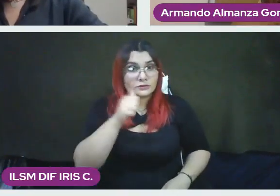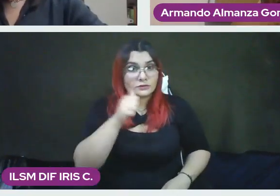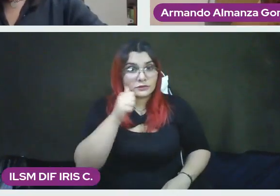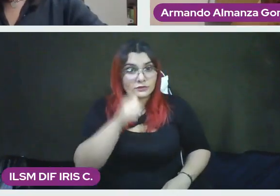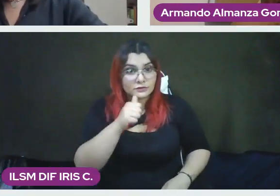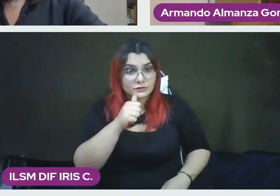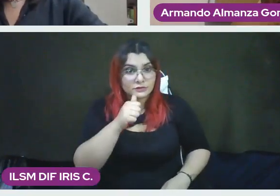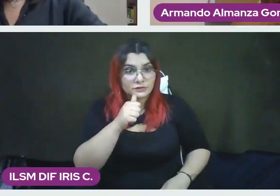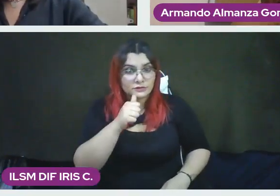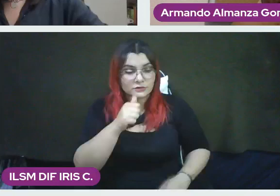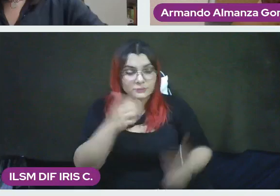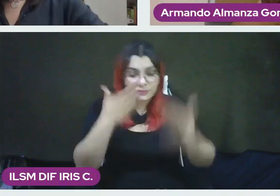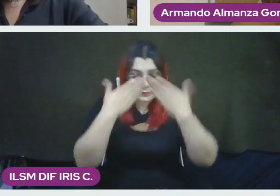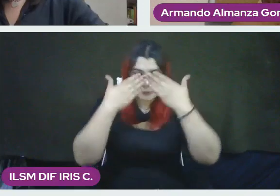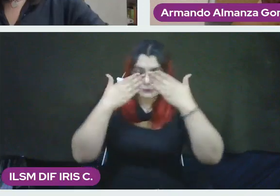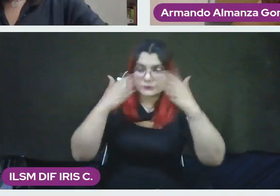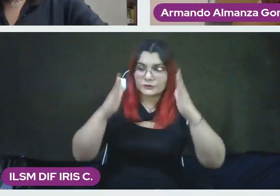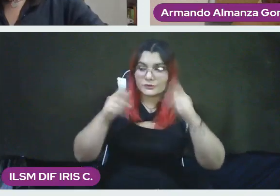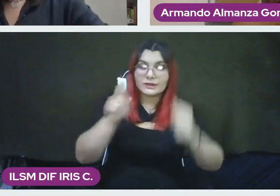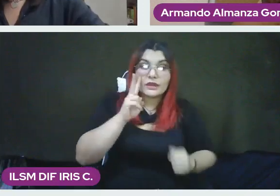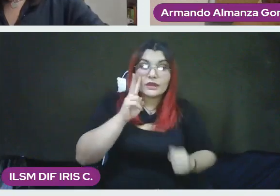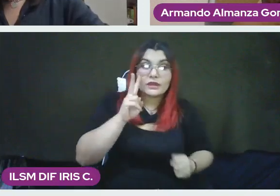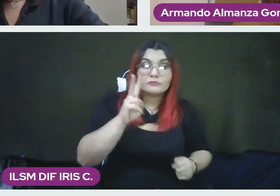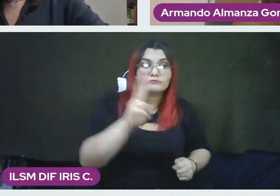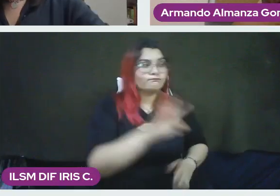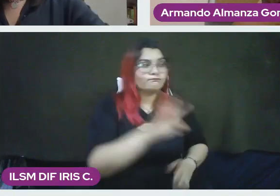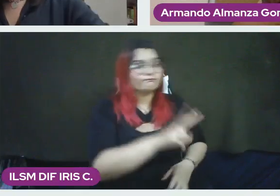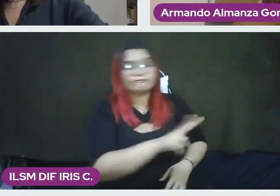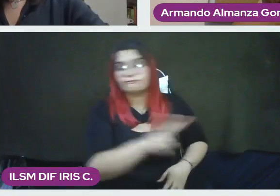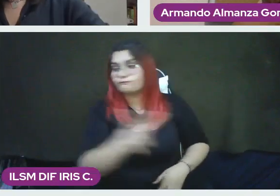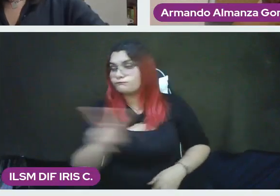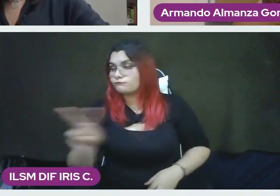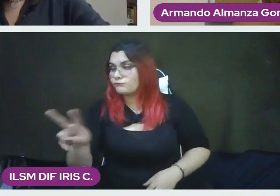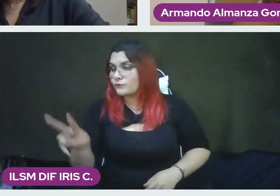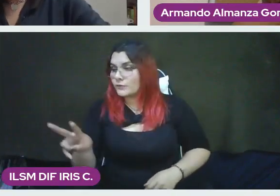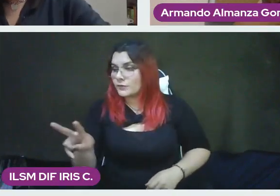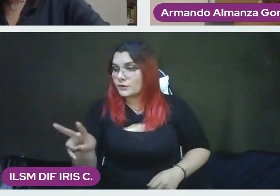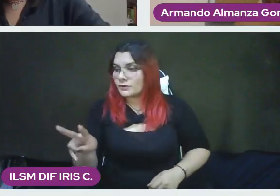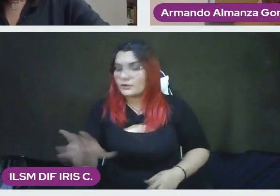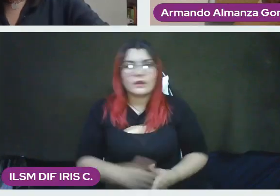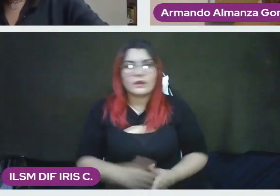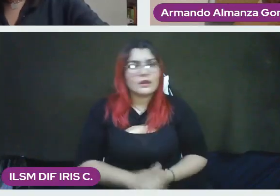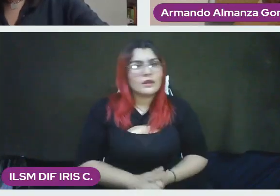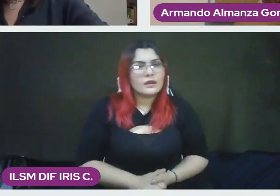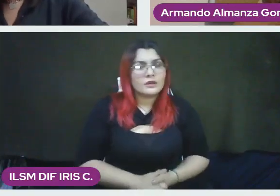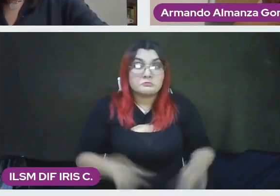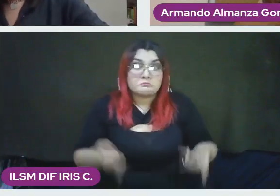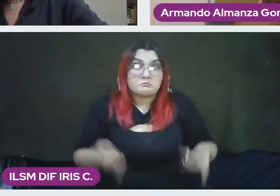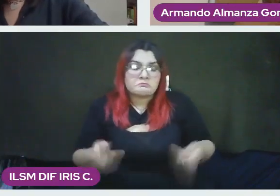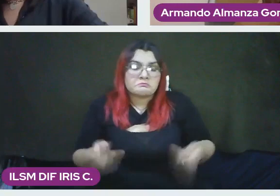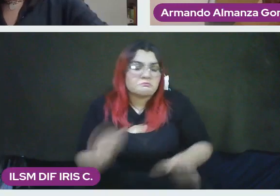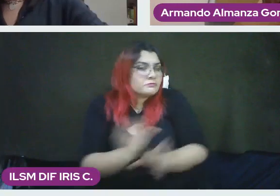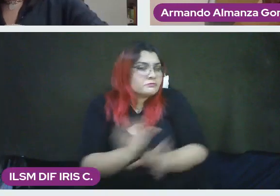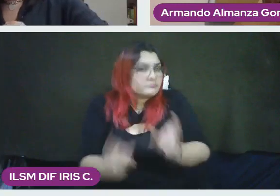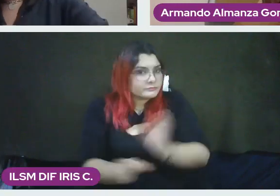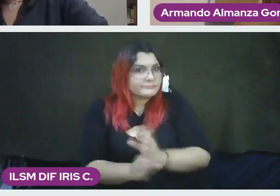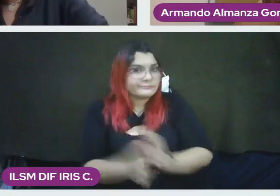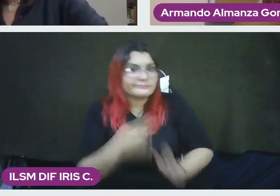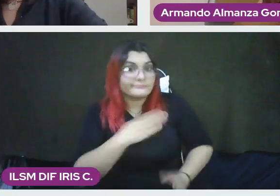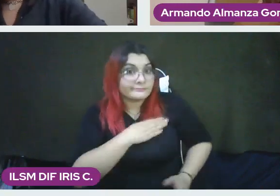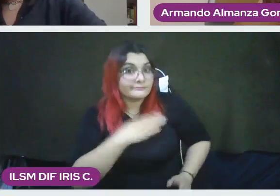lo positivo, en no estar lamentando tanto, sino más bien agradeciendo. Creo que también eso puede ayudar